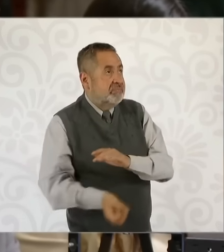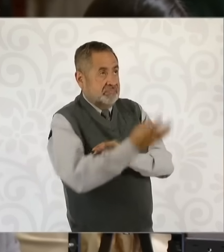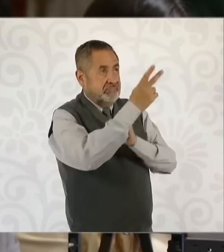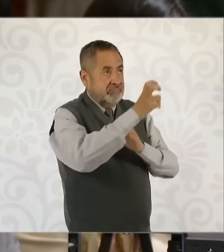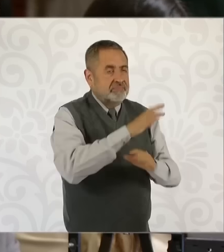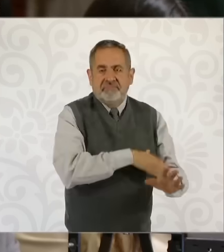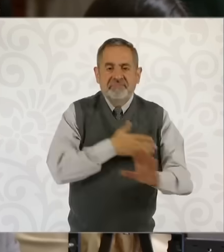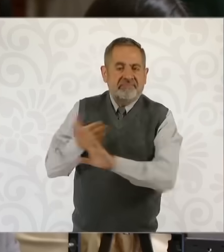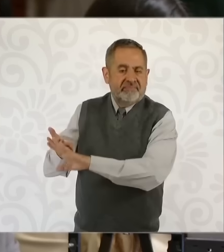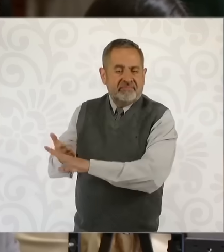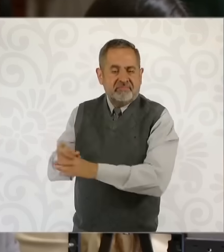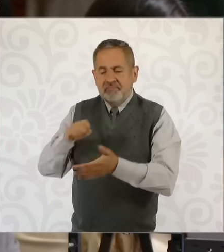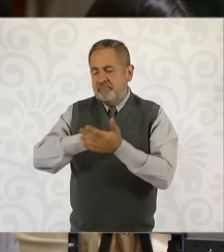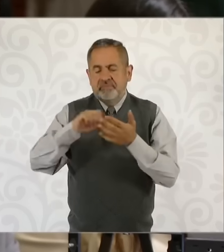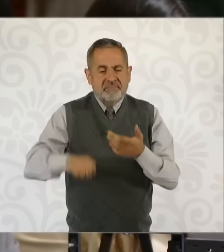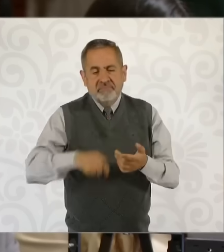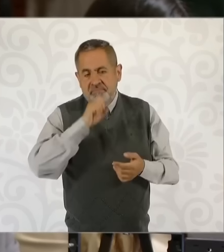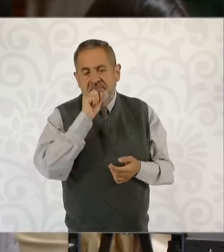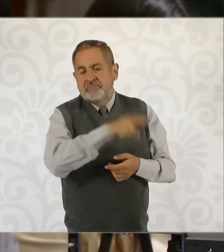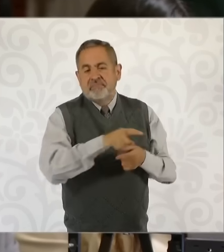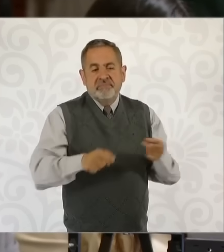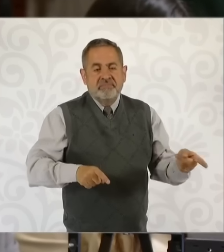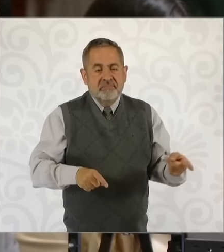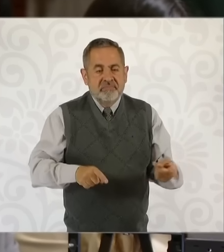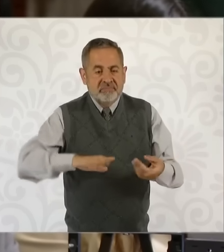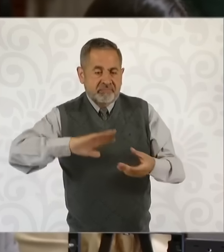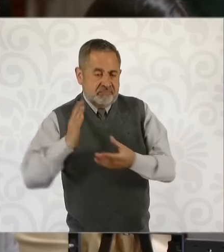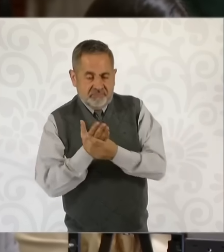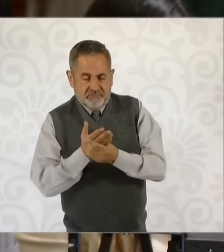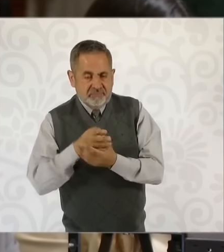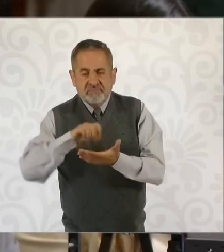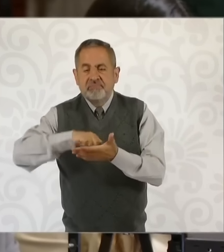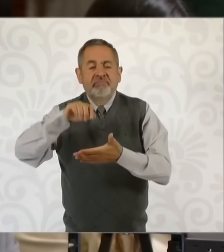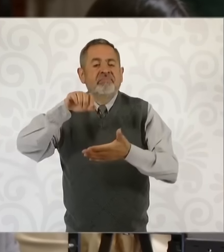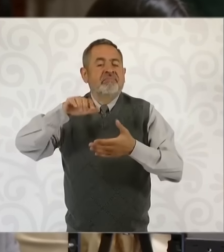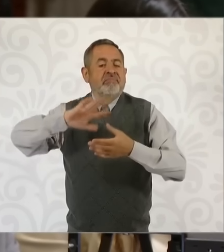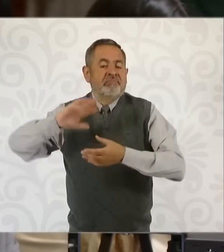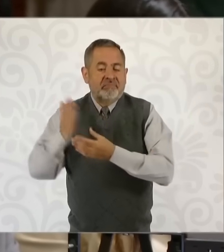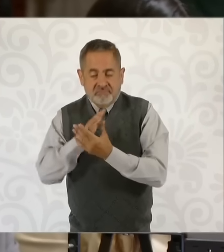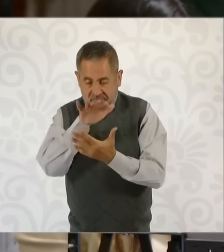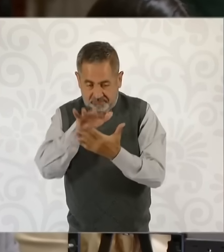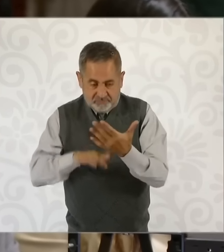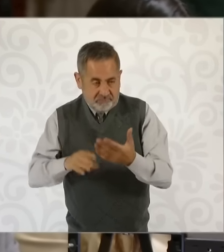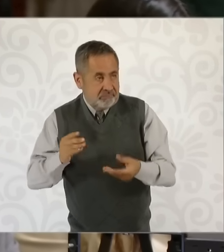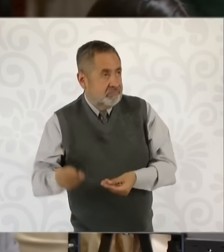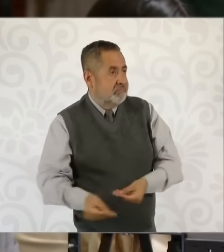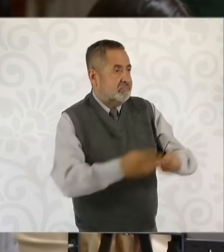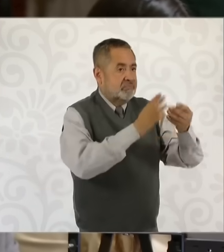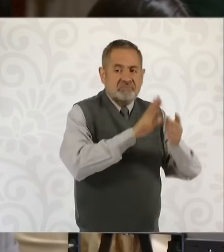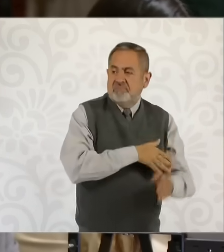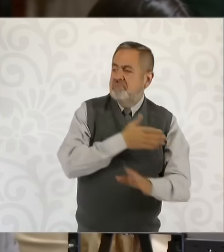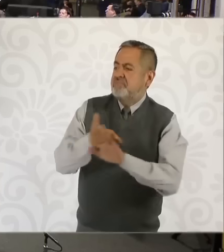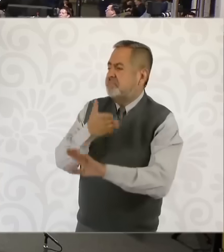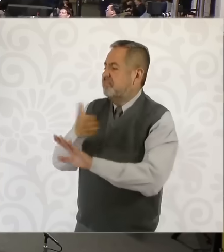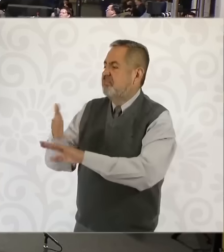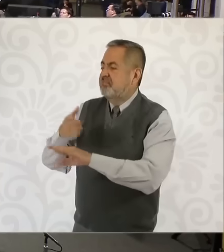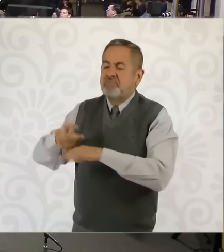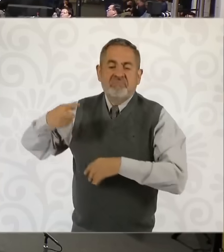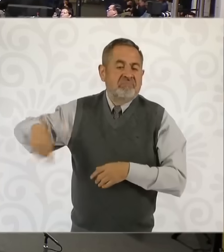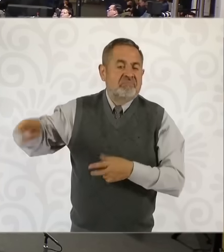caso de este expediente o estos expedientes que dieron origen a las campañas de